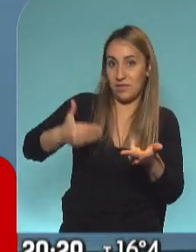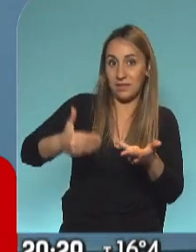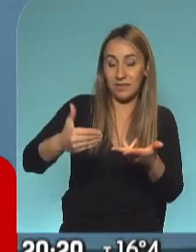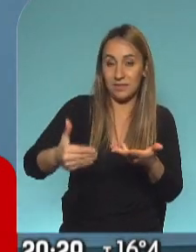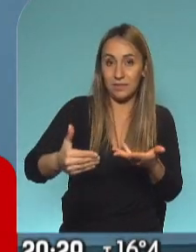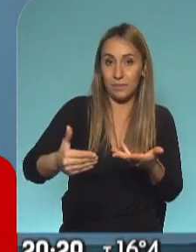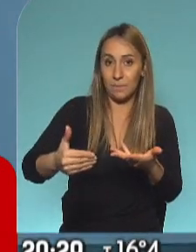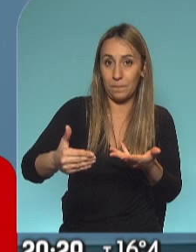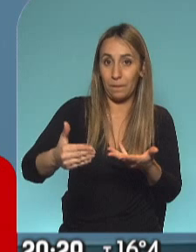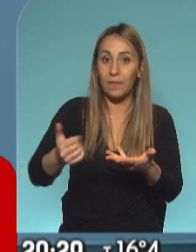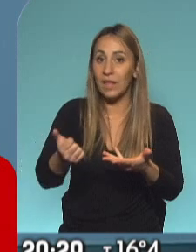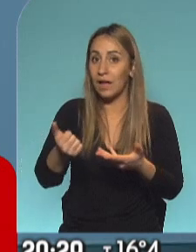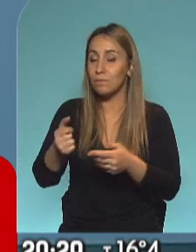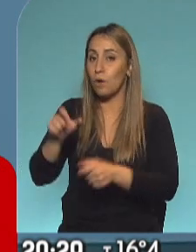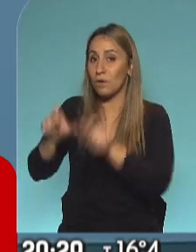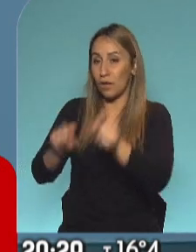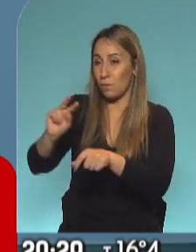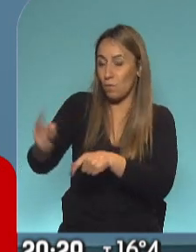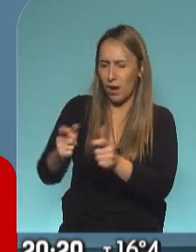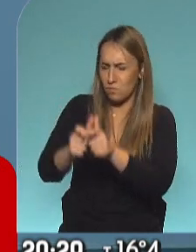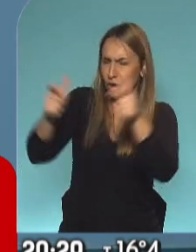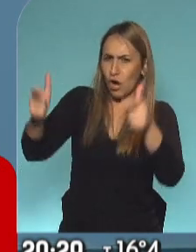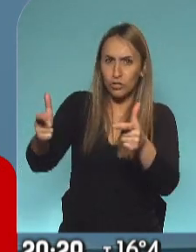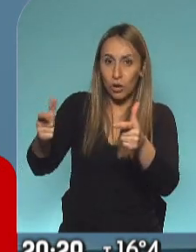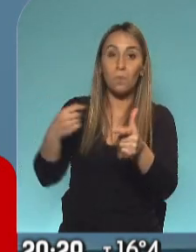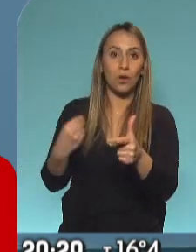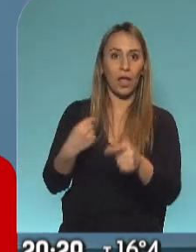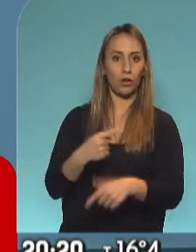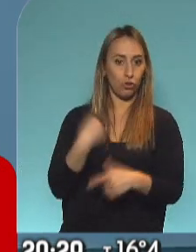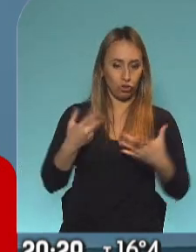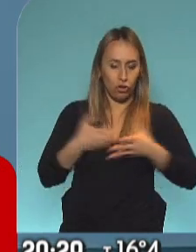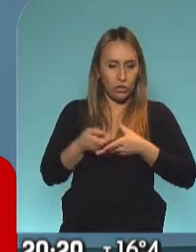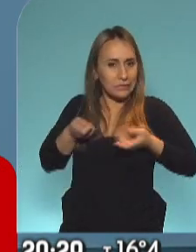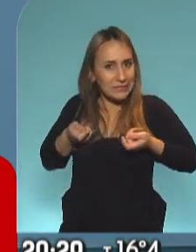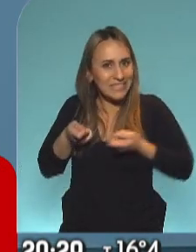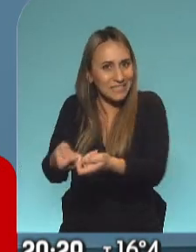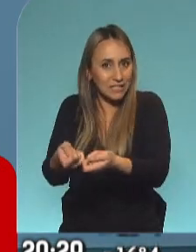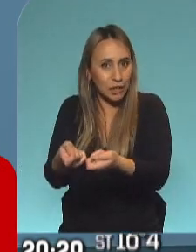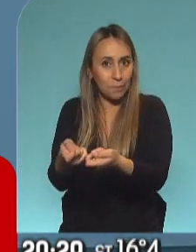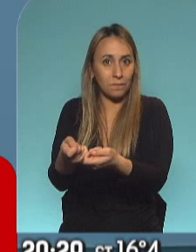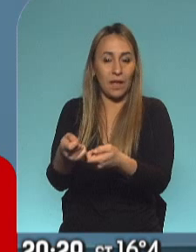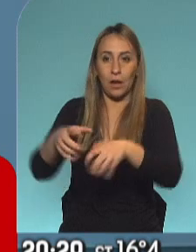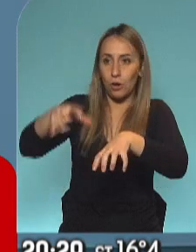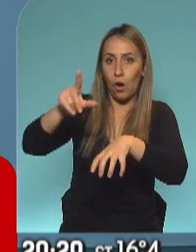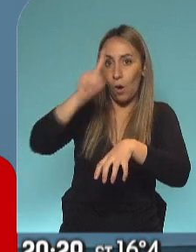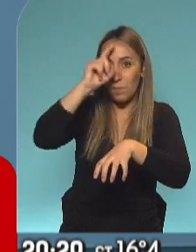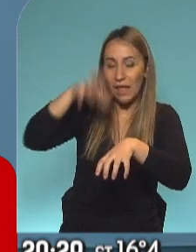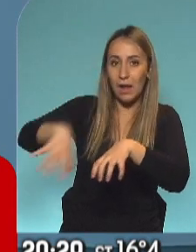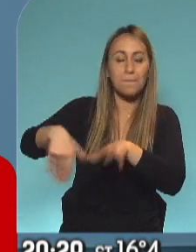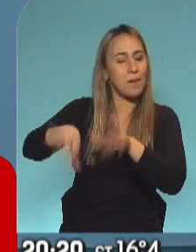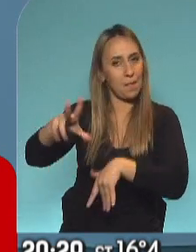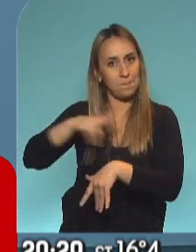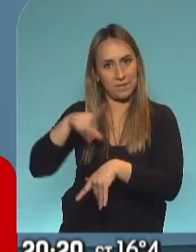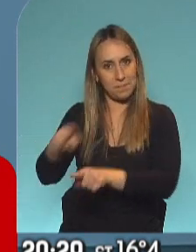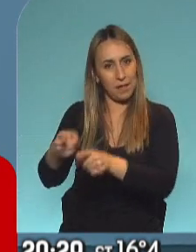de fallecimientos, sí, era porque nosotros forzábamos mucho a los efectores de salud privados, sobre todo, a